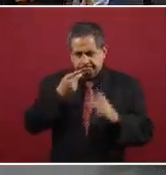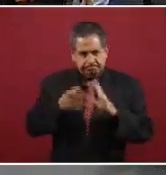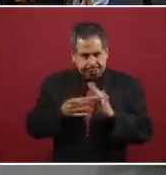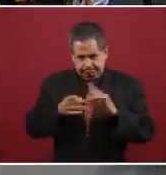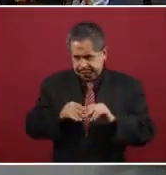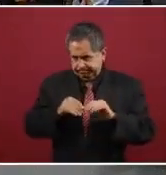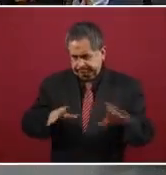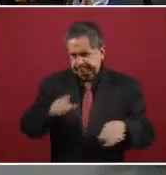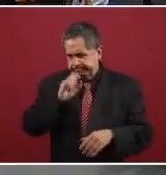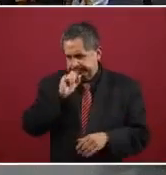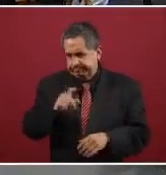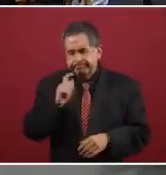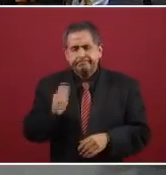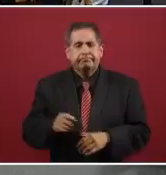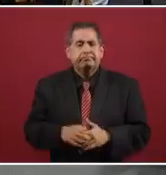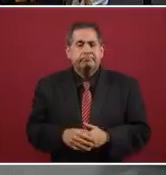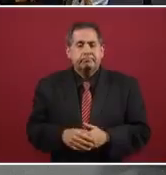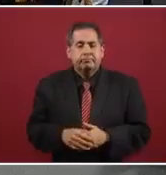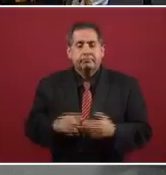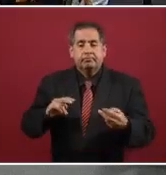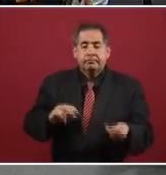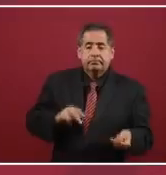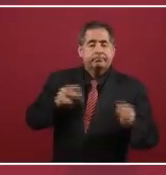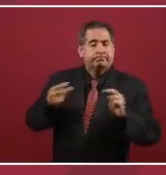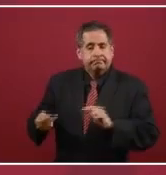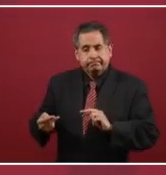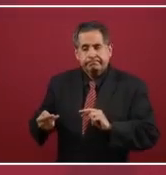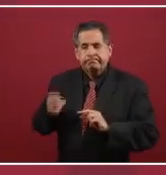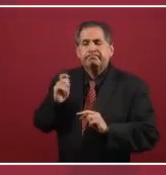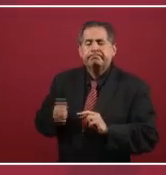también de la otra cara de la moneda.